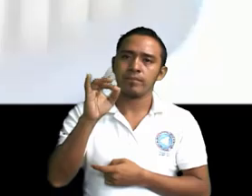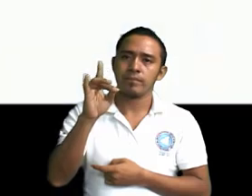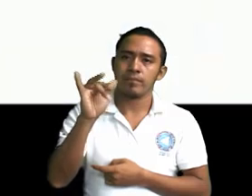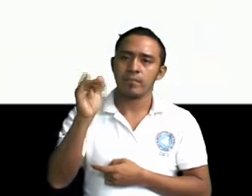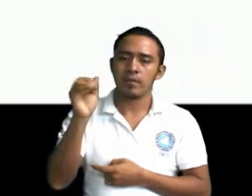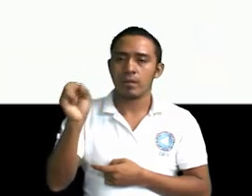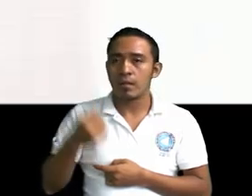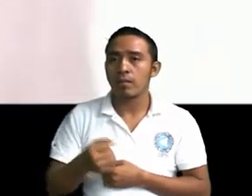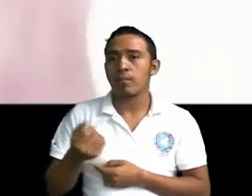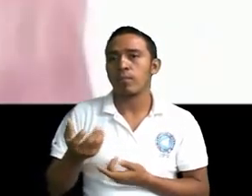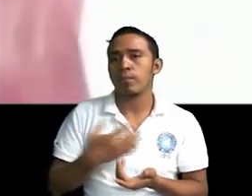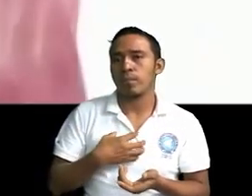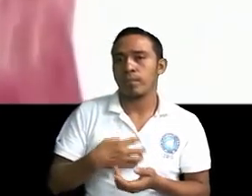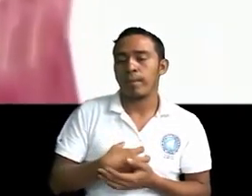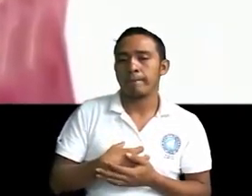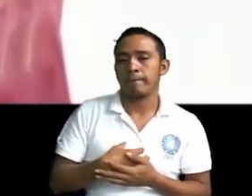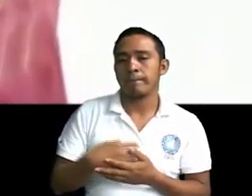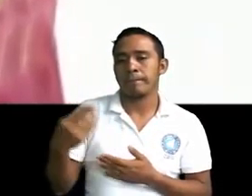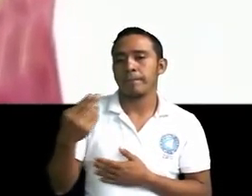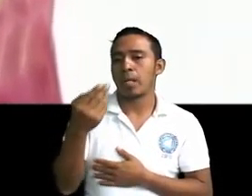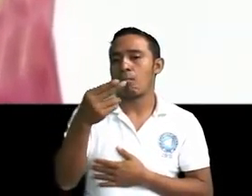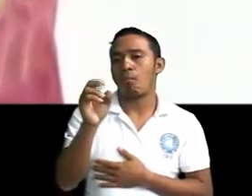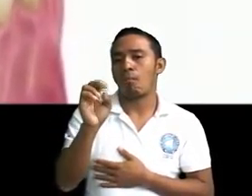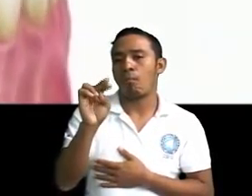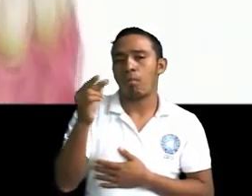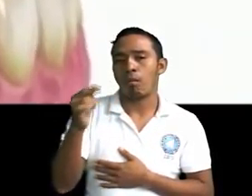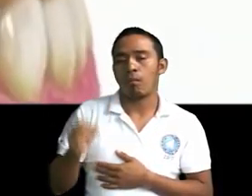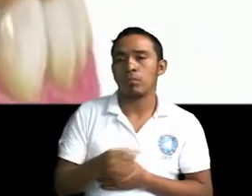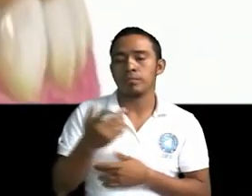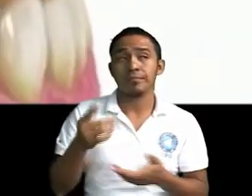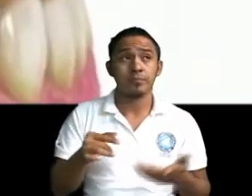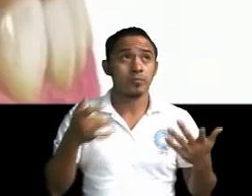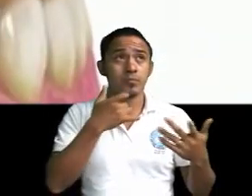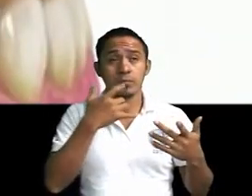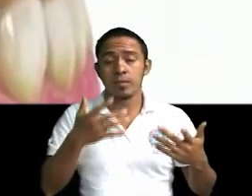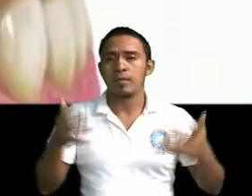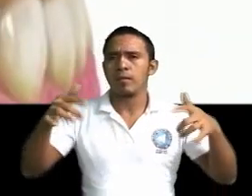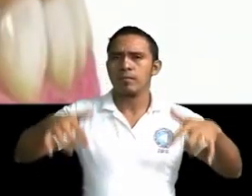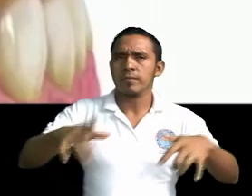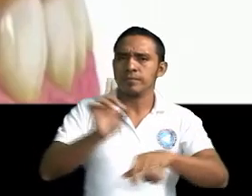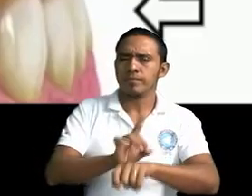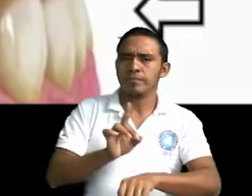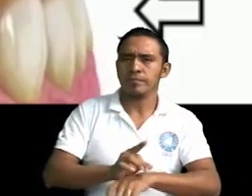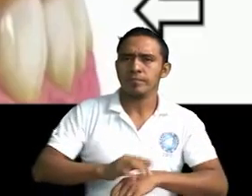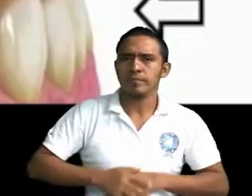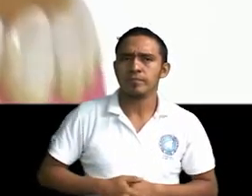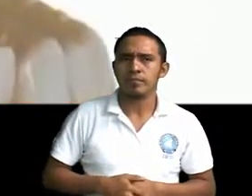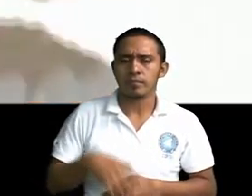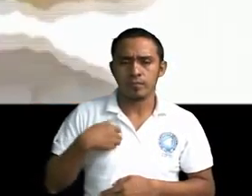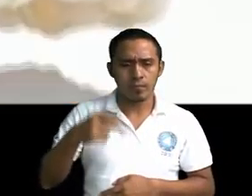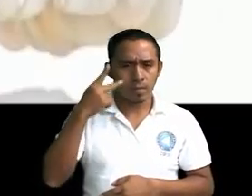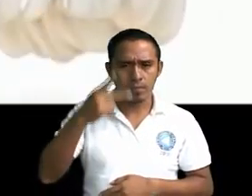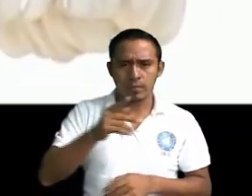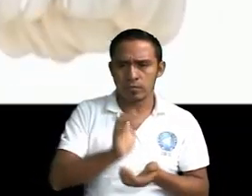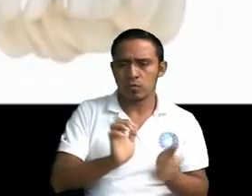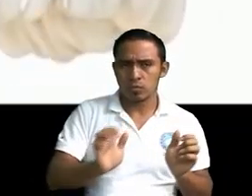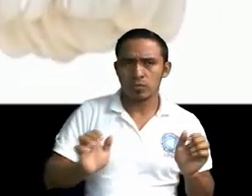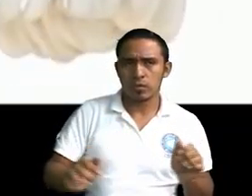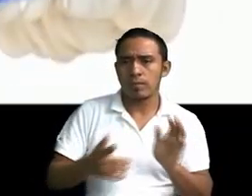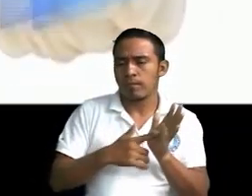porque por bacterias oportunistas por falta de higiene ahora se ha notado en varios niños por ejemplo y